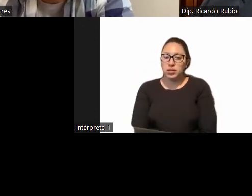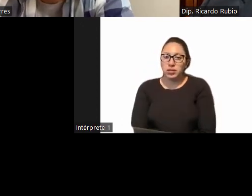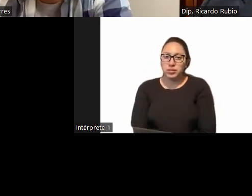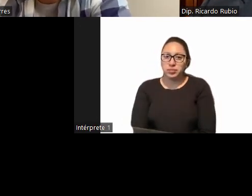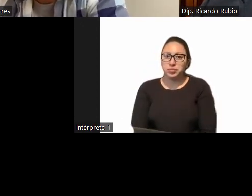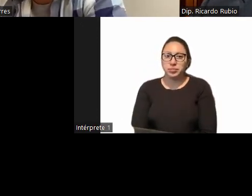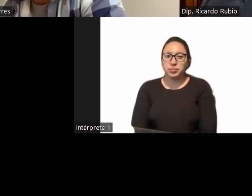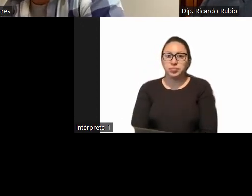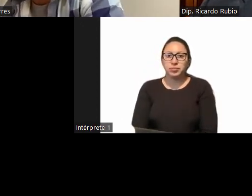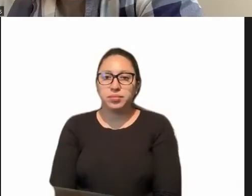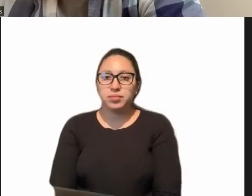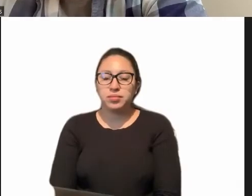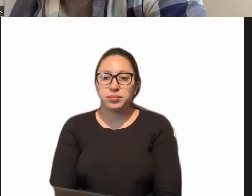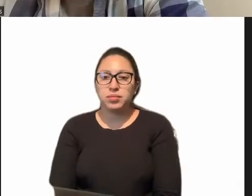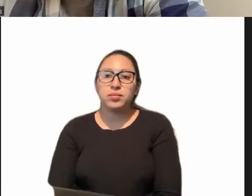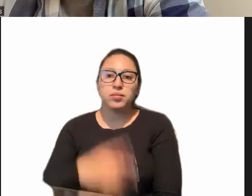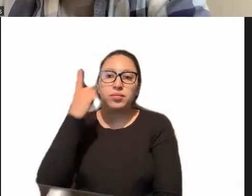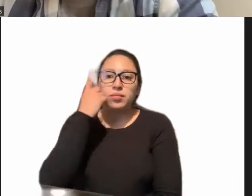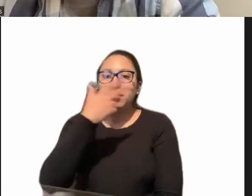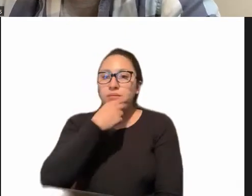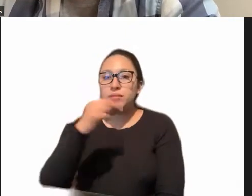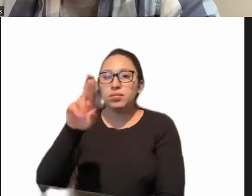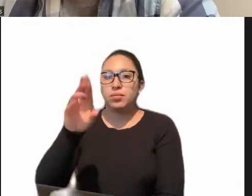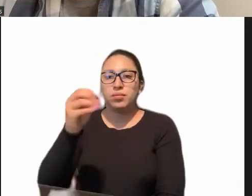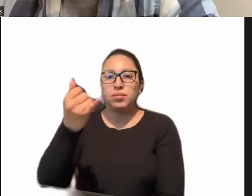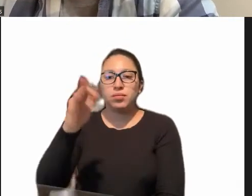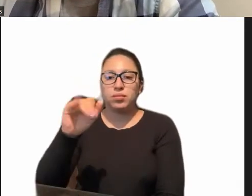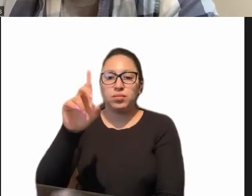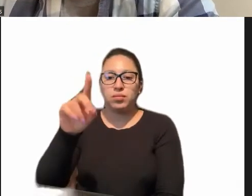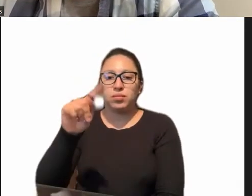Gracias, diputada. Diputado Roy Torres González.